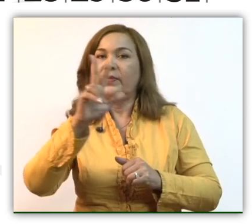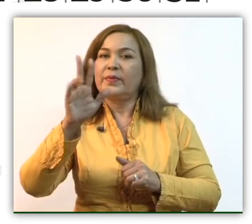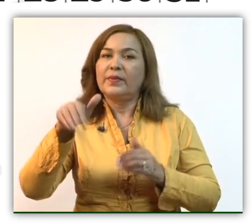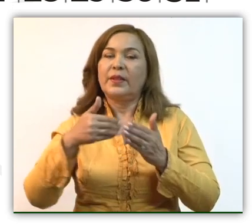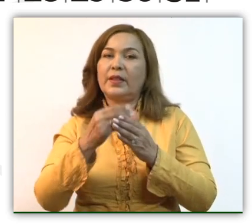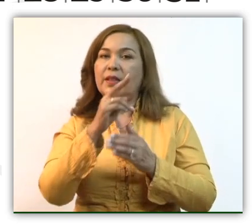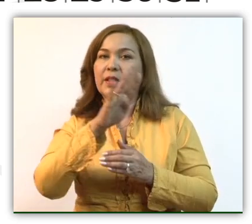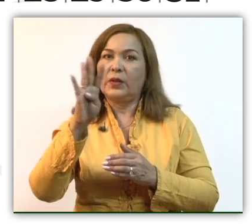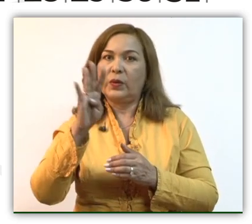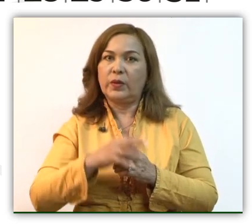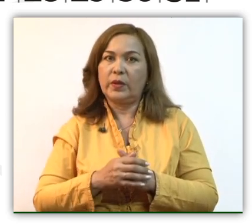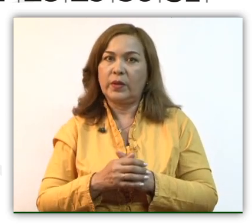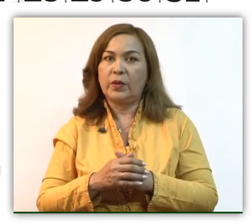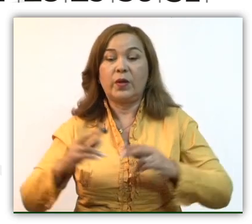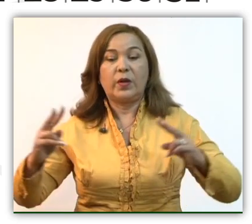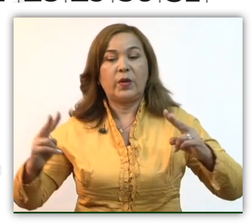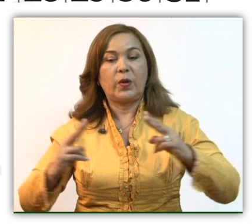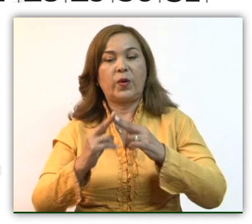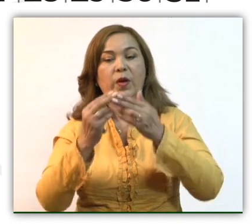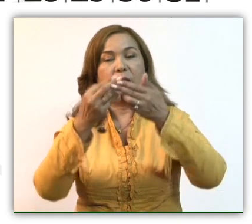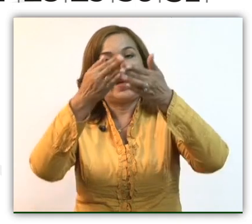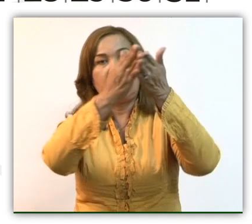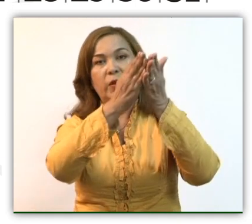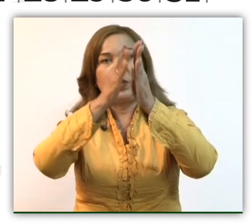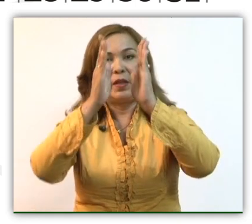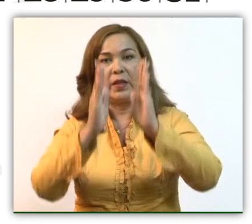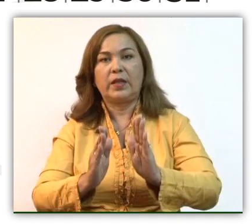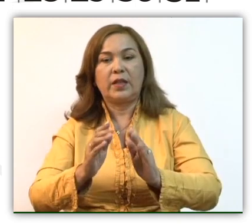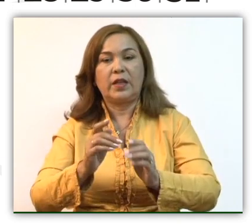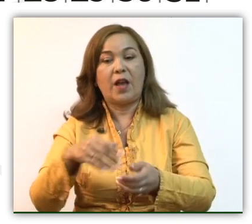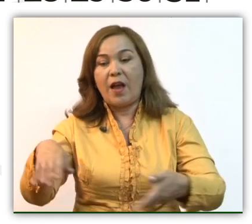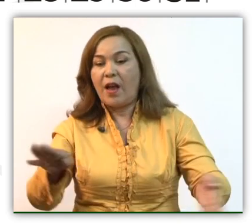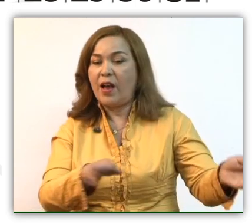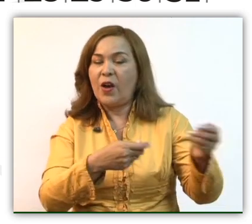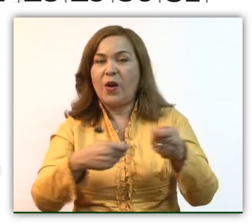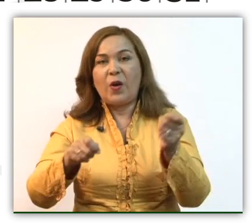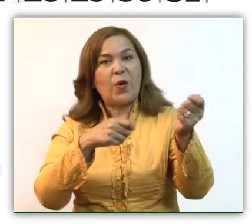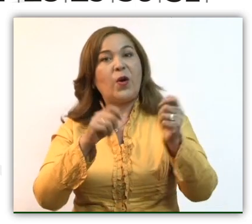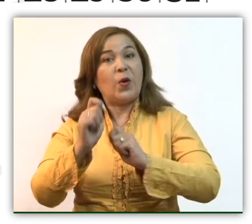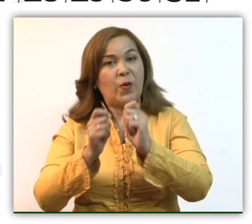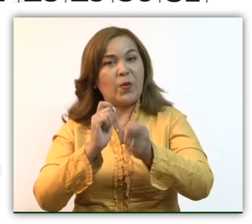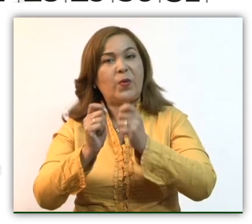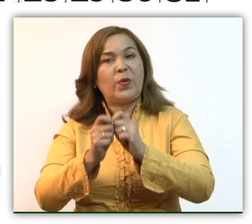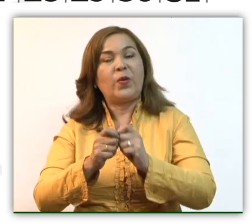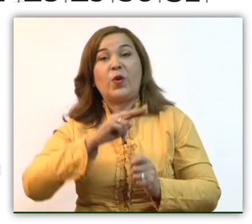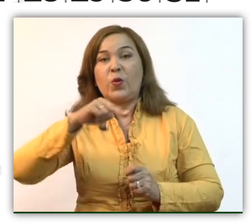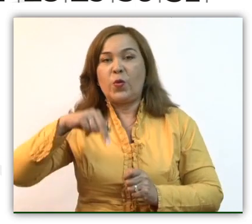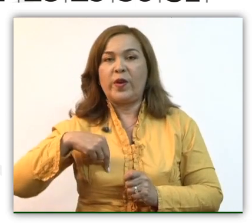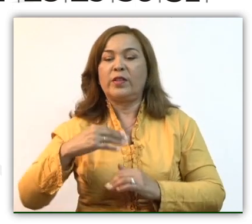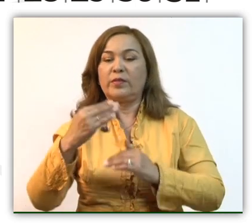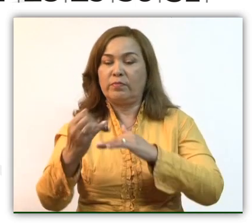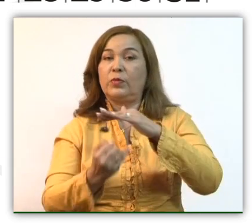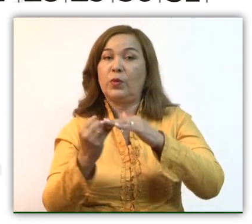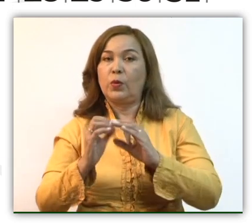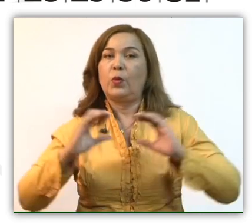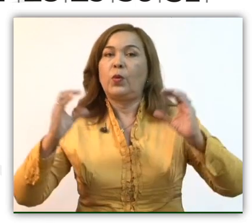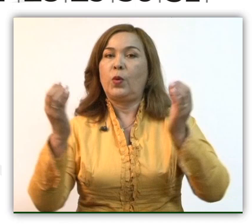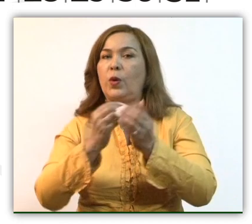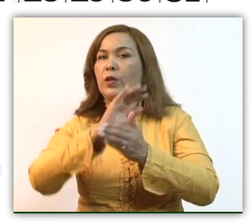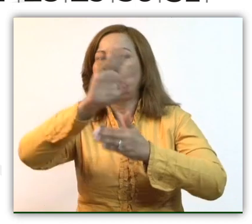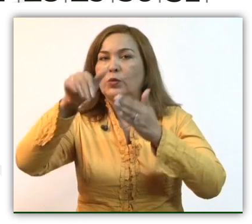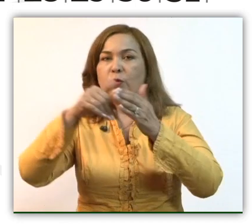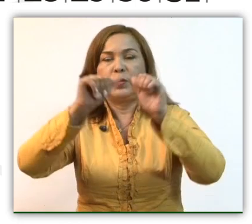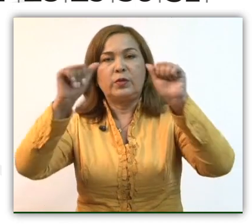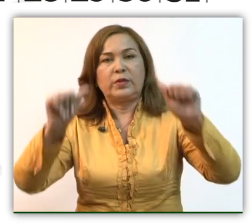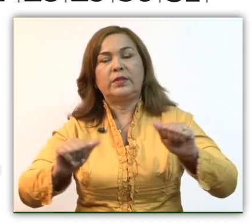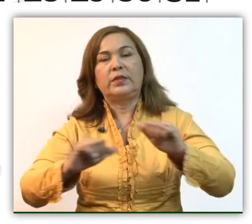Básica. Del 23 al 24, Encuentro Estudiantil El Joropo es Nuestro, Fase Institucional